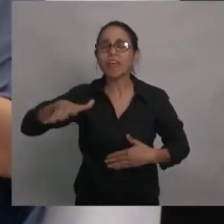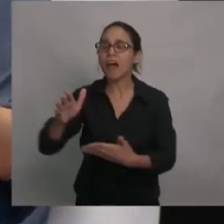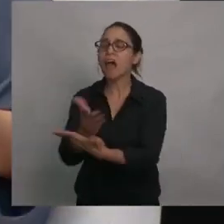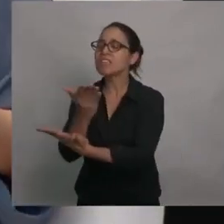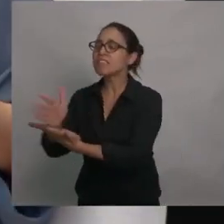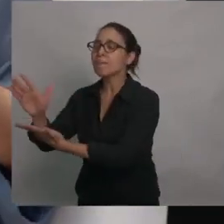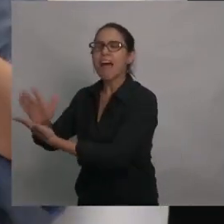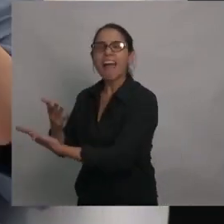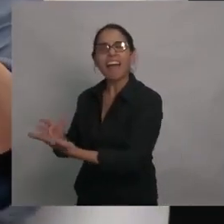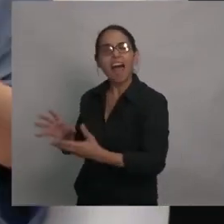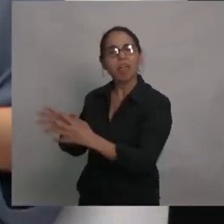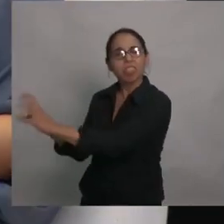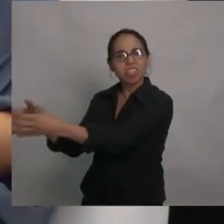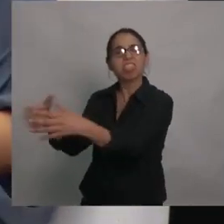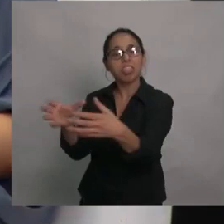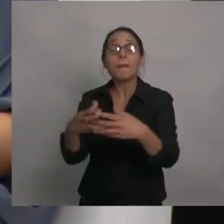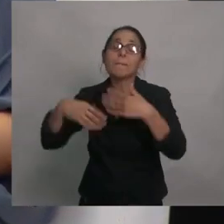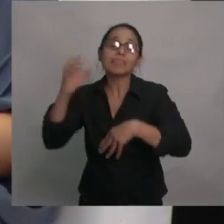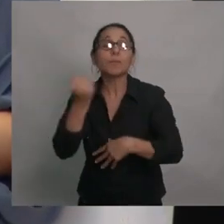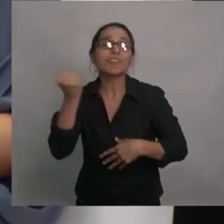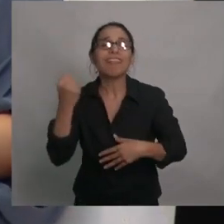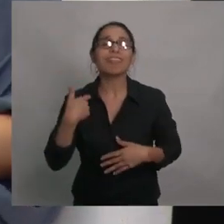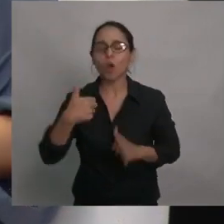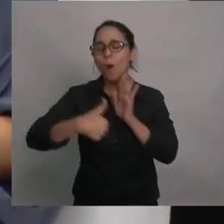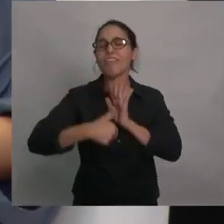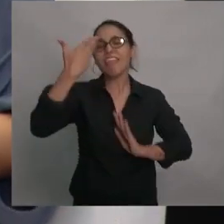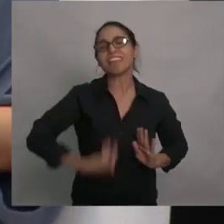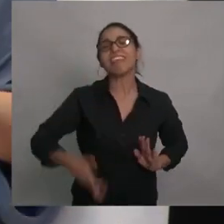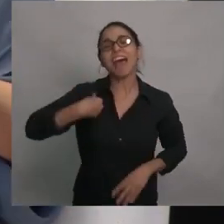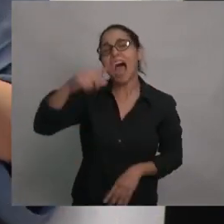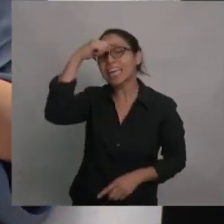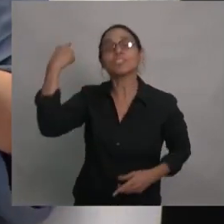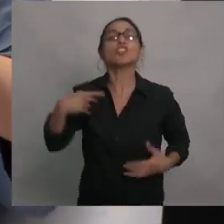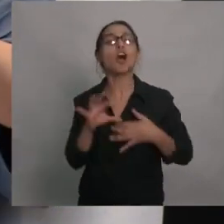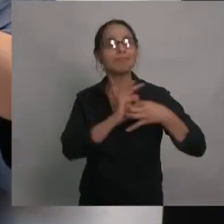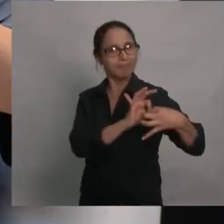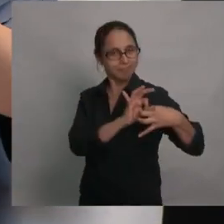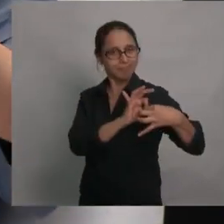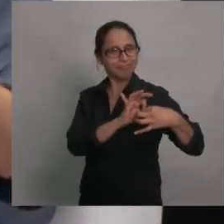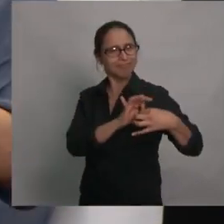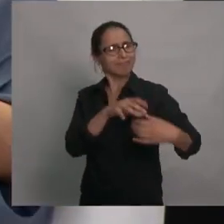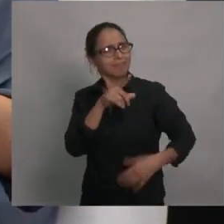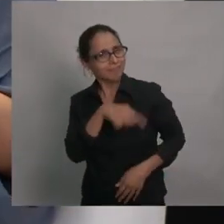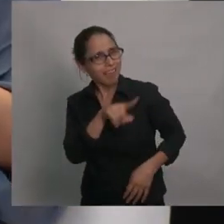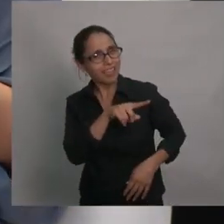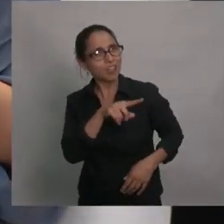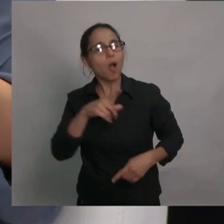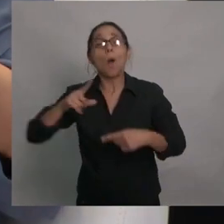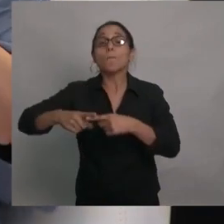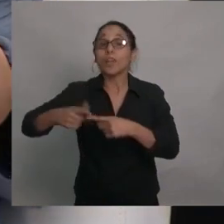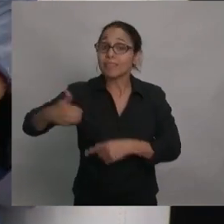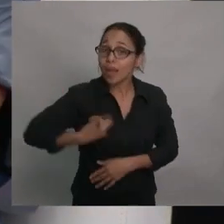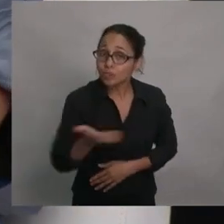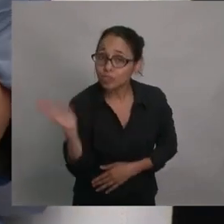unidad nacional, identidad nacional. Frente a las políticas